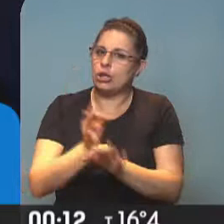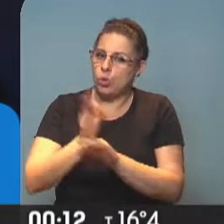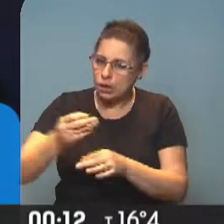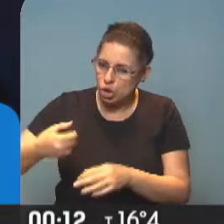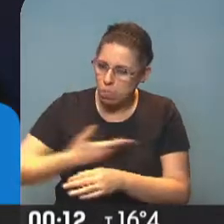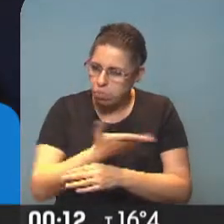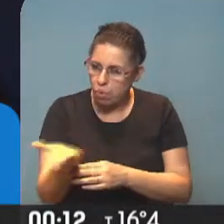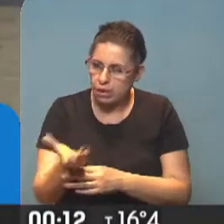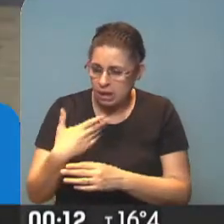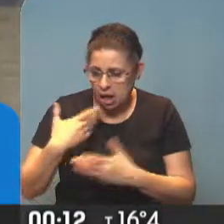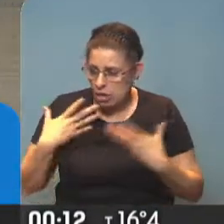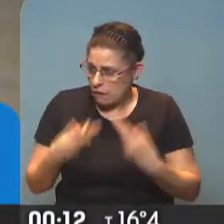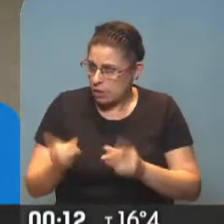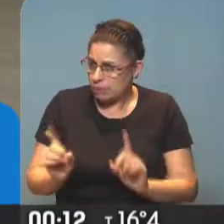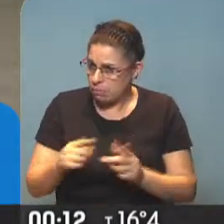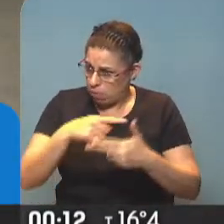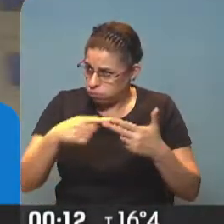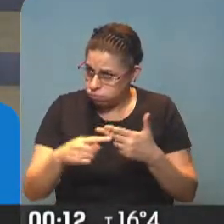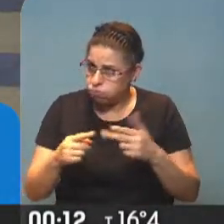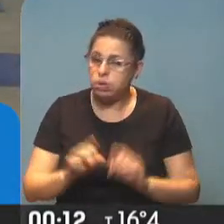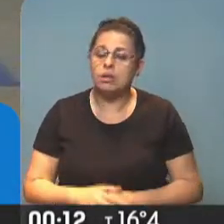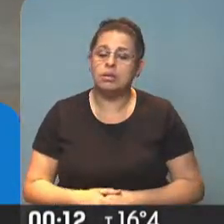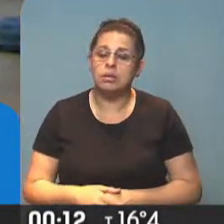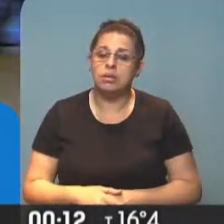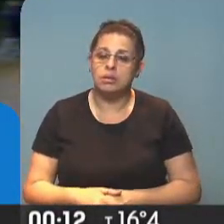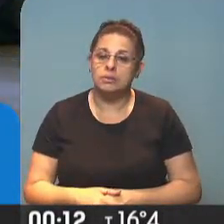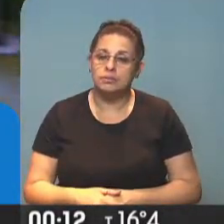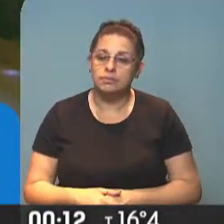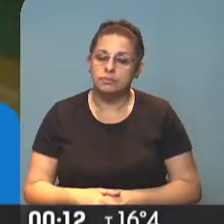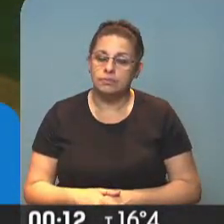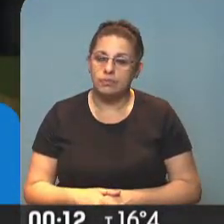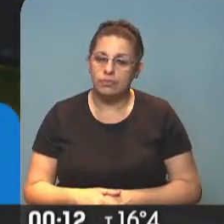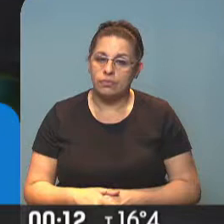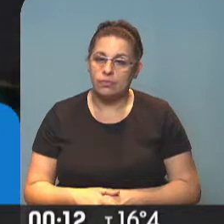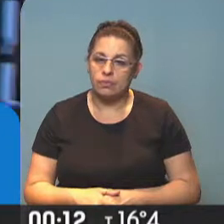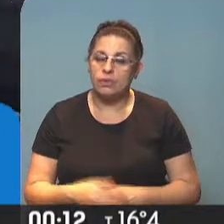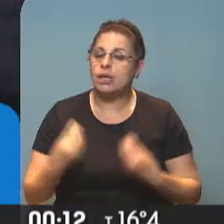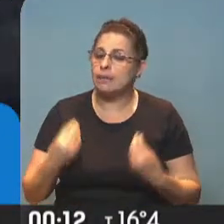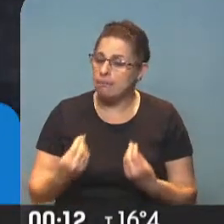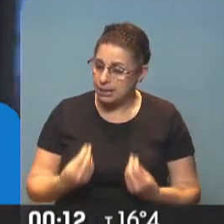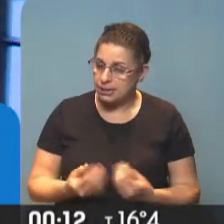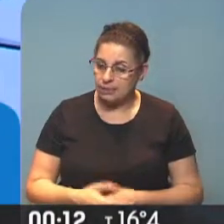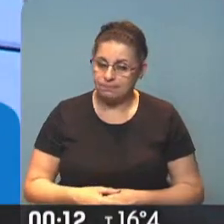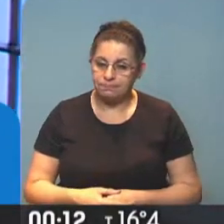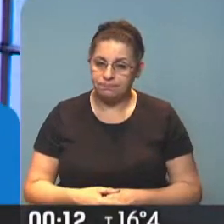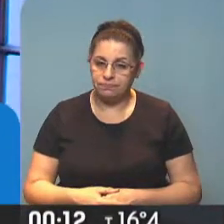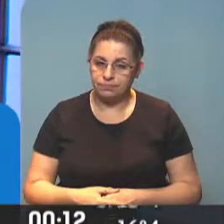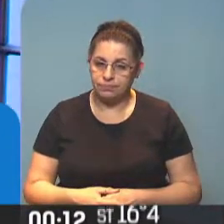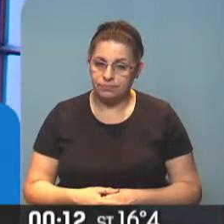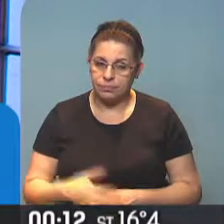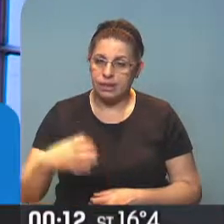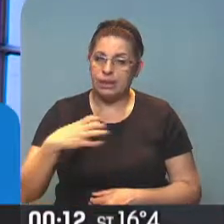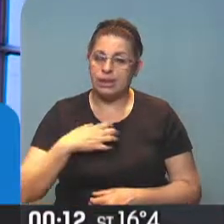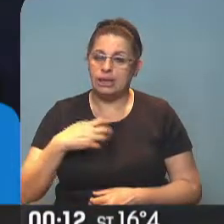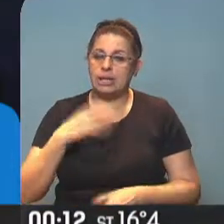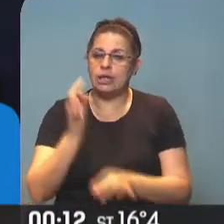están defendiendo eso, por lo menos son las banderas que esgrimen, y lo que sucede concretamente es que se interrumpe el